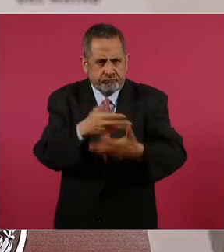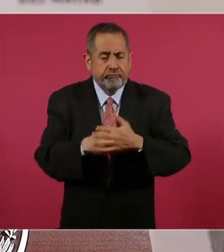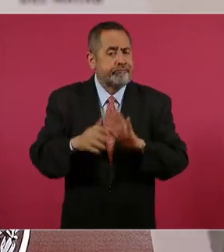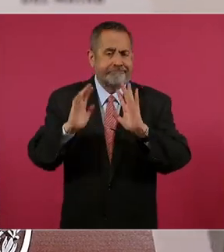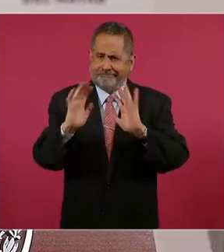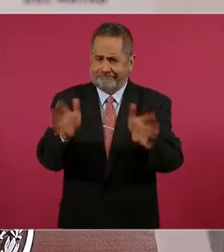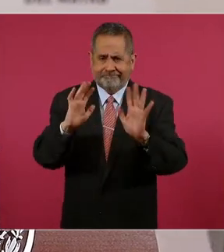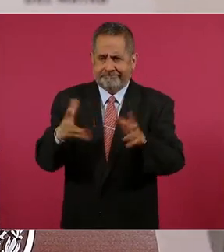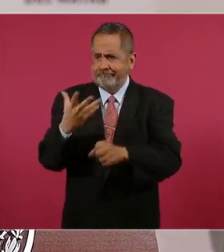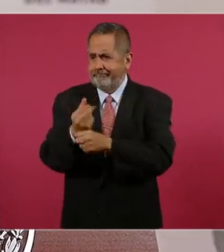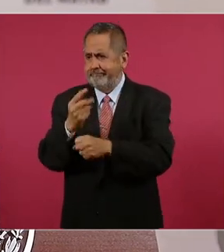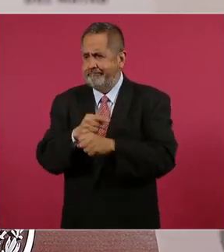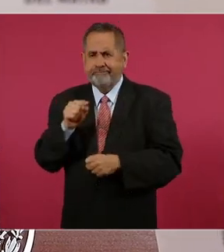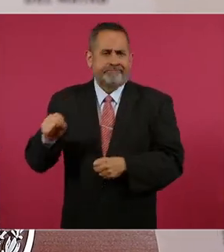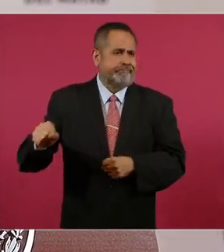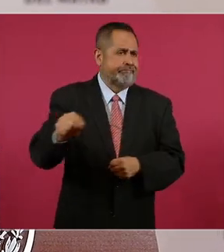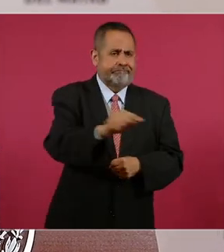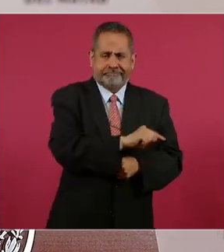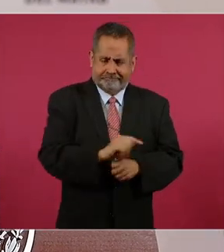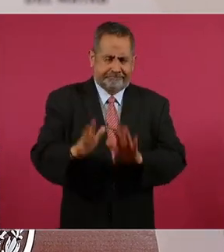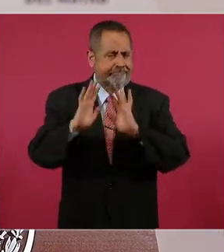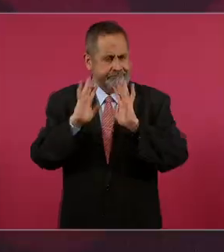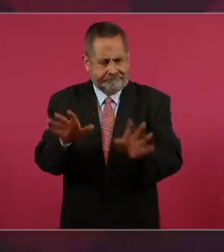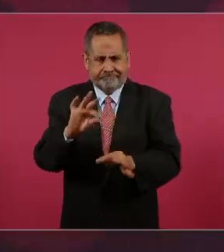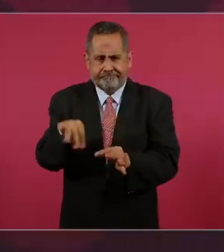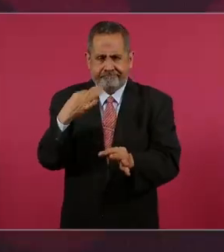plantas pero